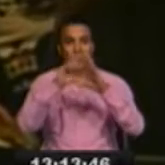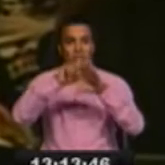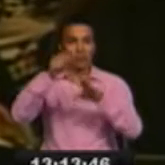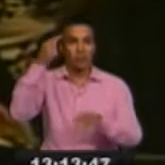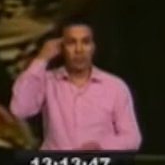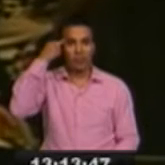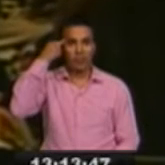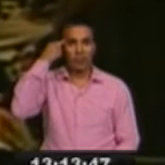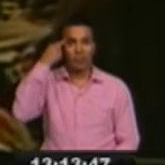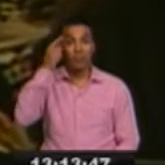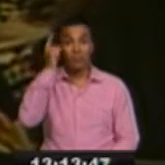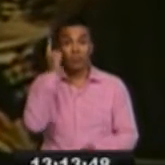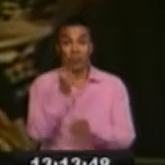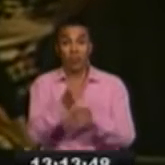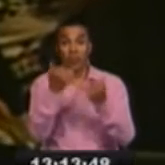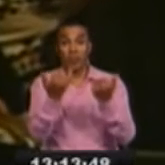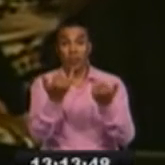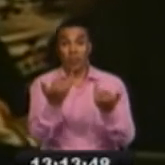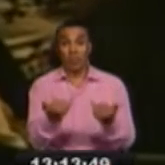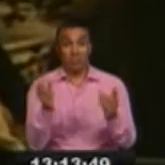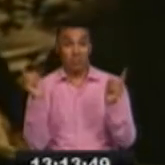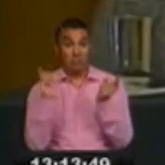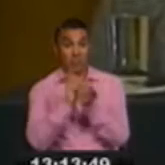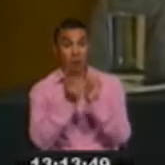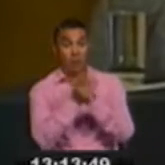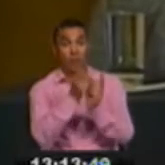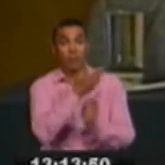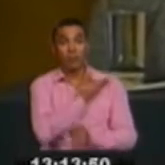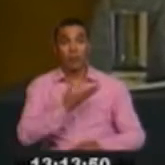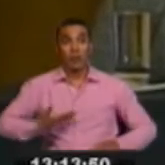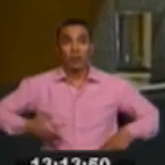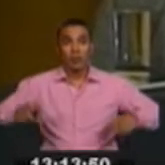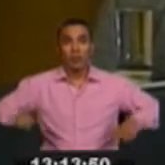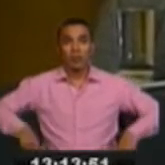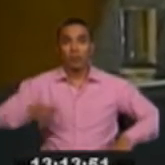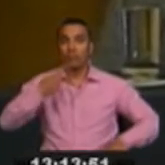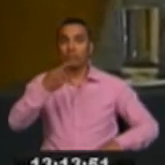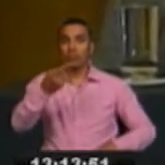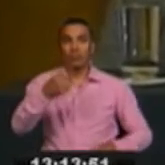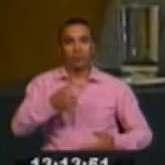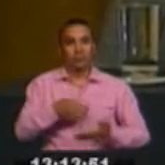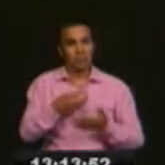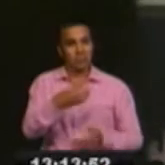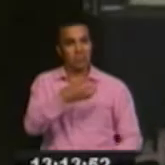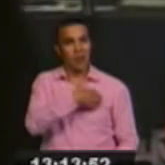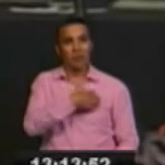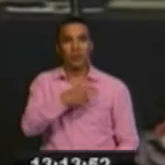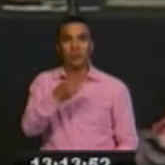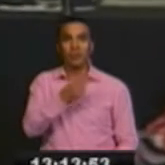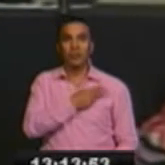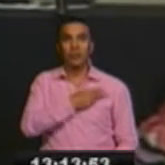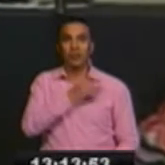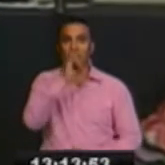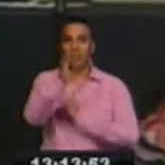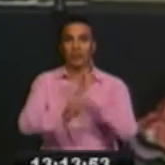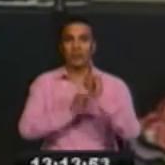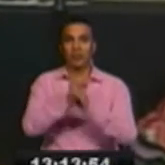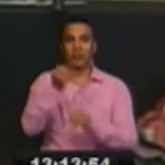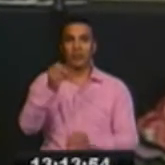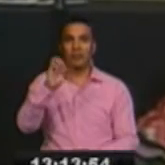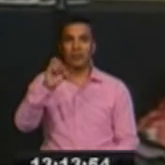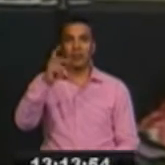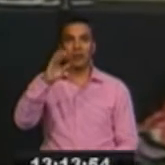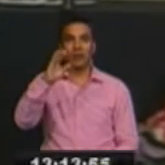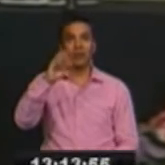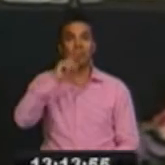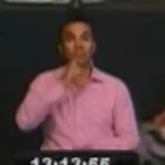Carondelet. Y precisamente en este encuentro el jefe de Estado recibió una condecoración de la Universidad Internacional SEC por su